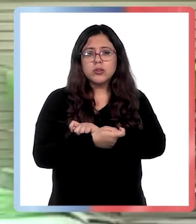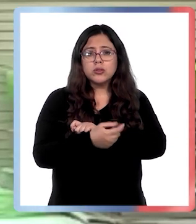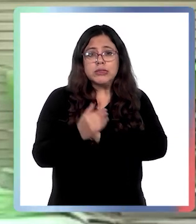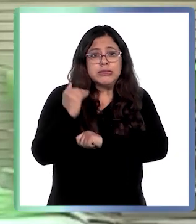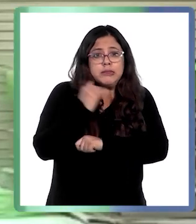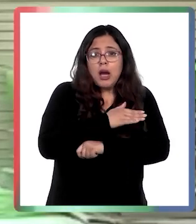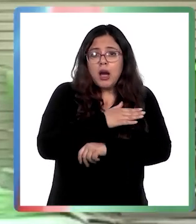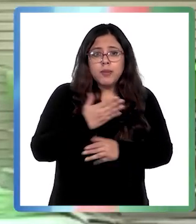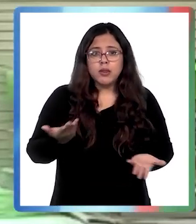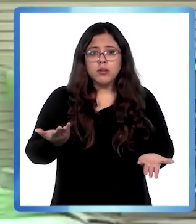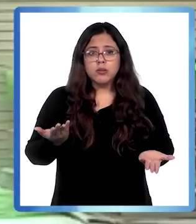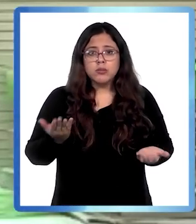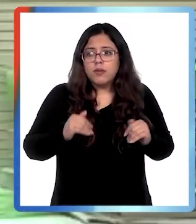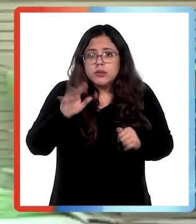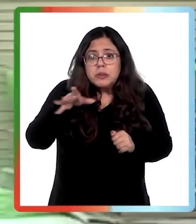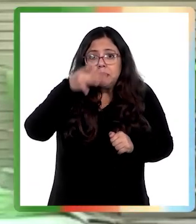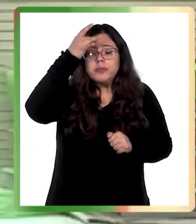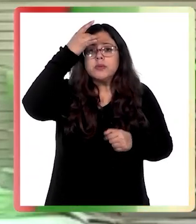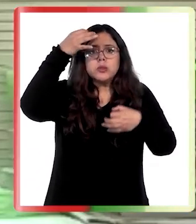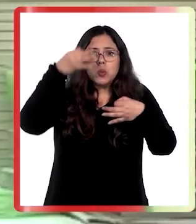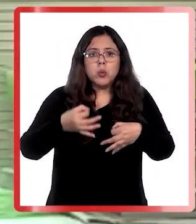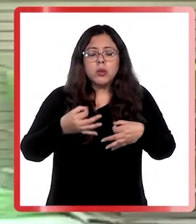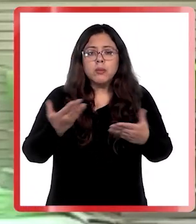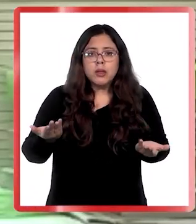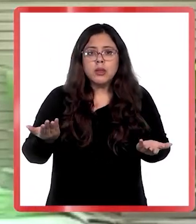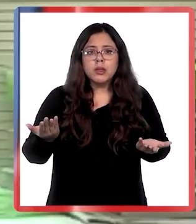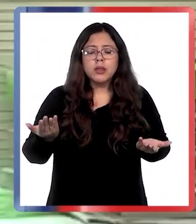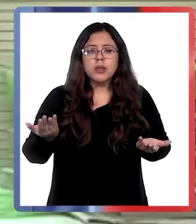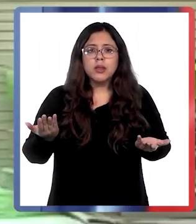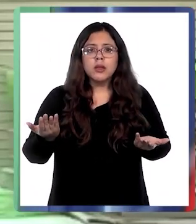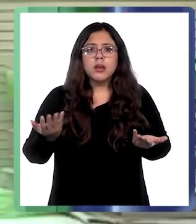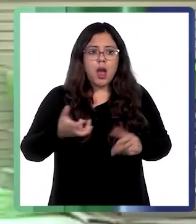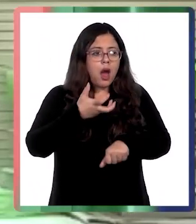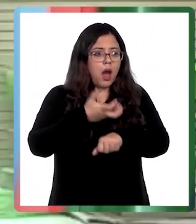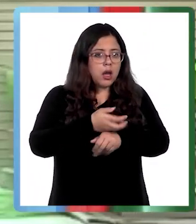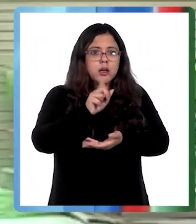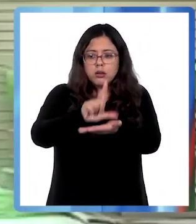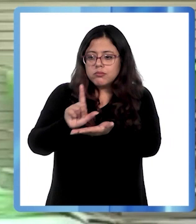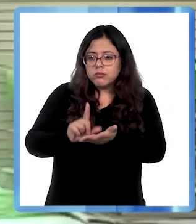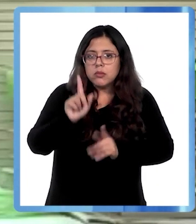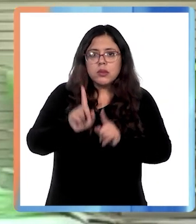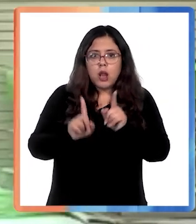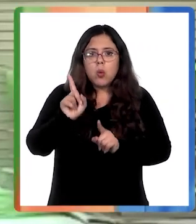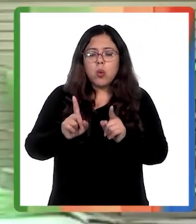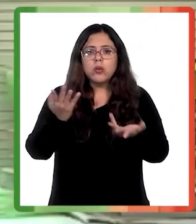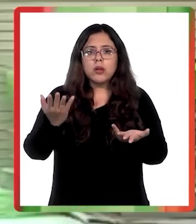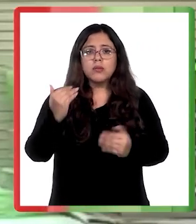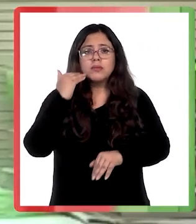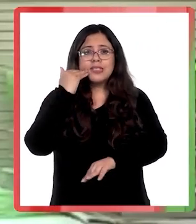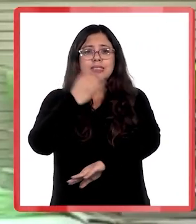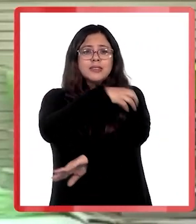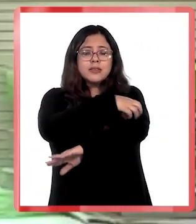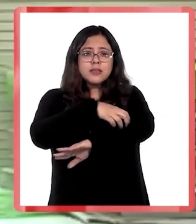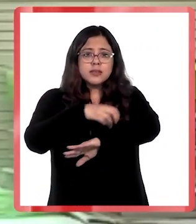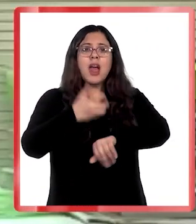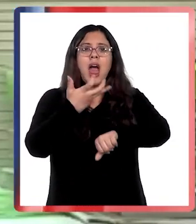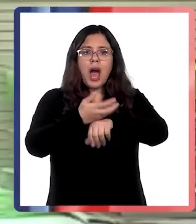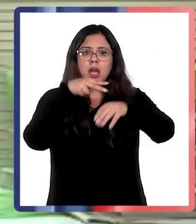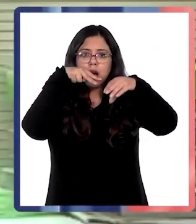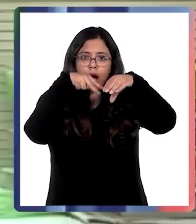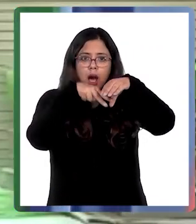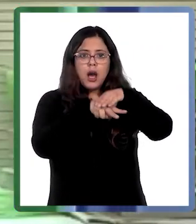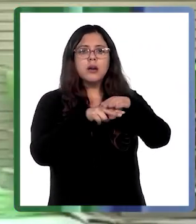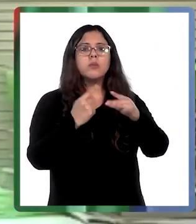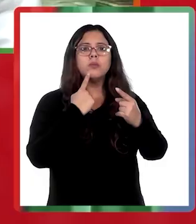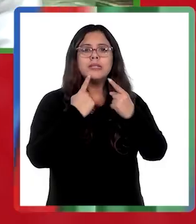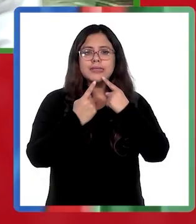no se da cuenta y tiene de repente la disponibilidad local, ¿sí? En casi todo Chile hoy día hay resonancia magnética de buena